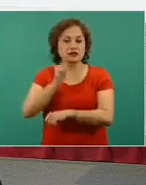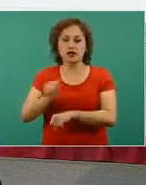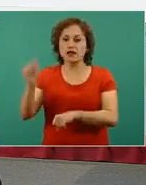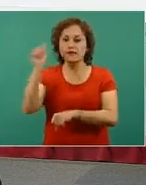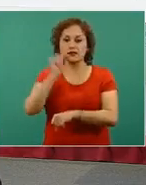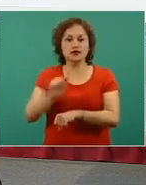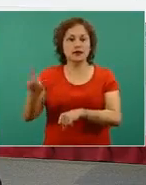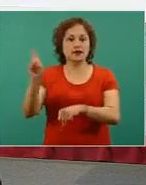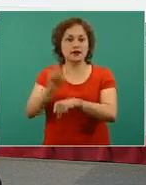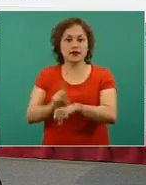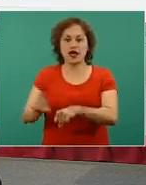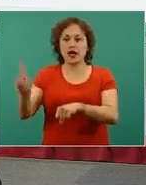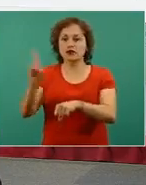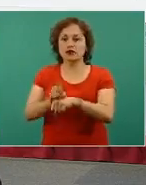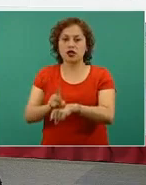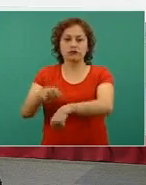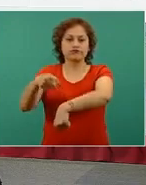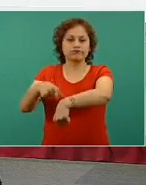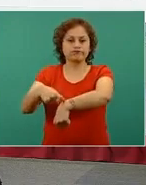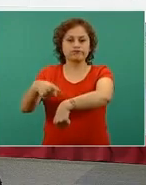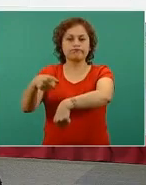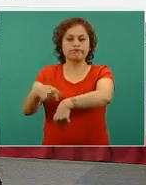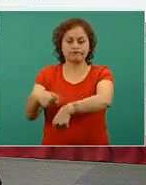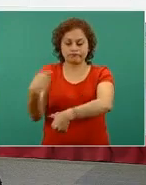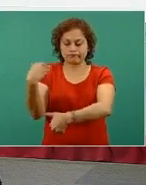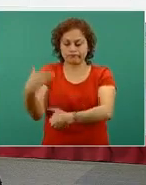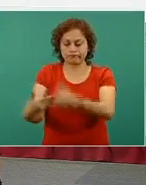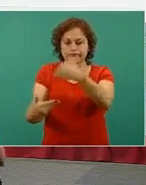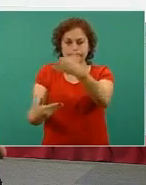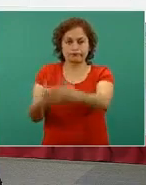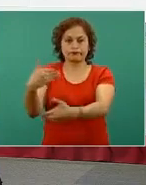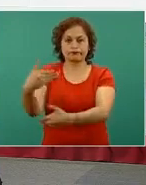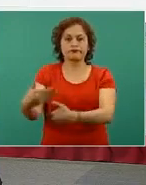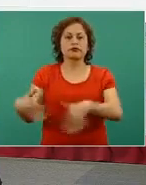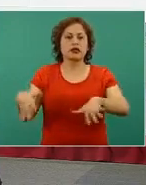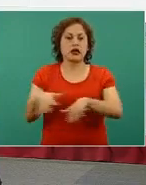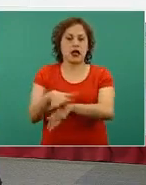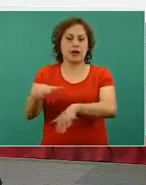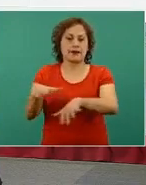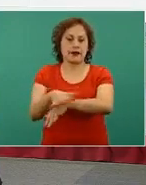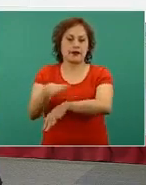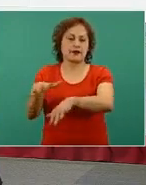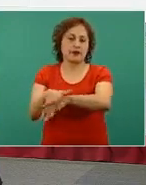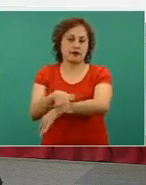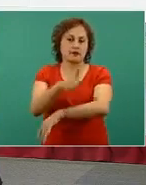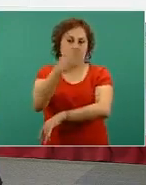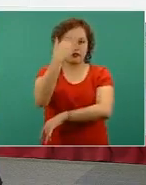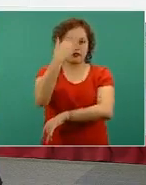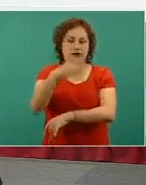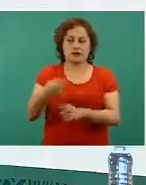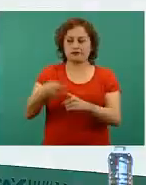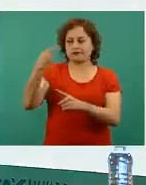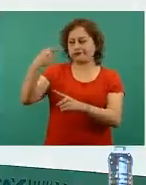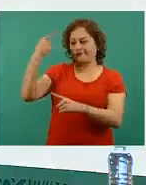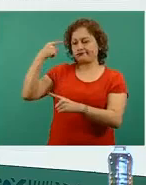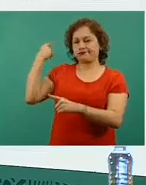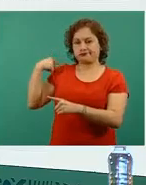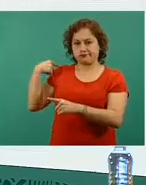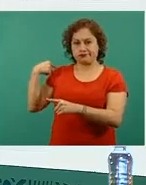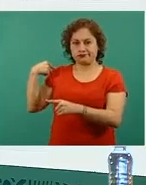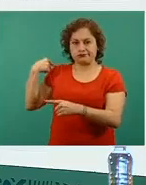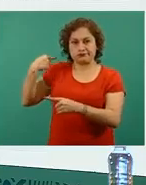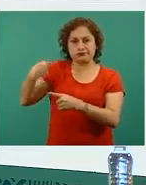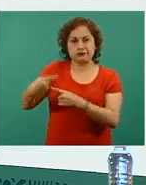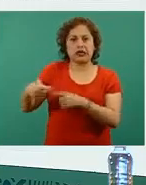actualizando las cifras. Raramente ya las cifras de tiempo tan remoto tienen alguna actualización, pero al menos